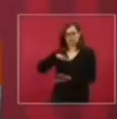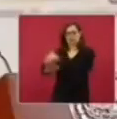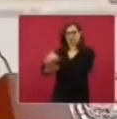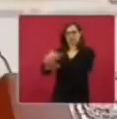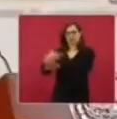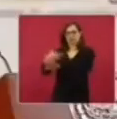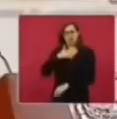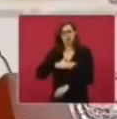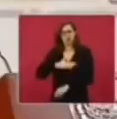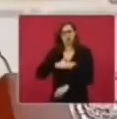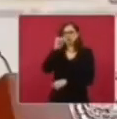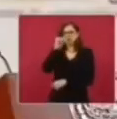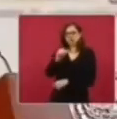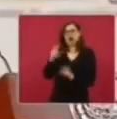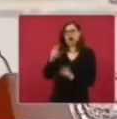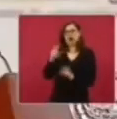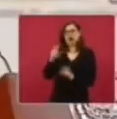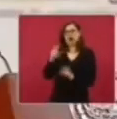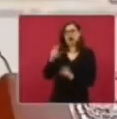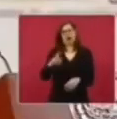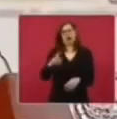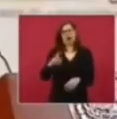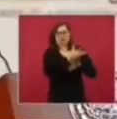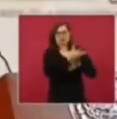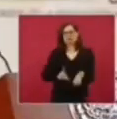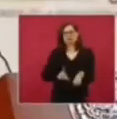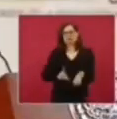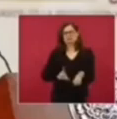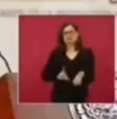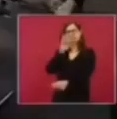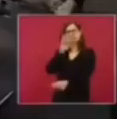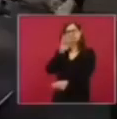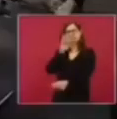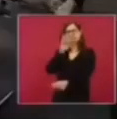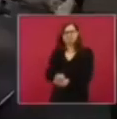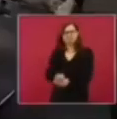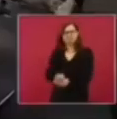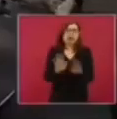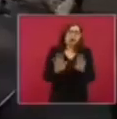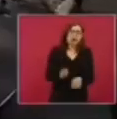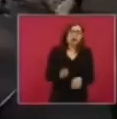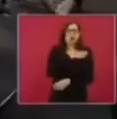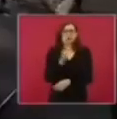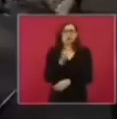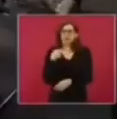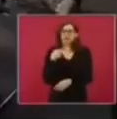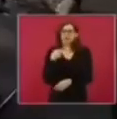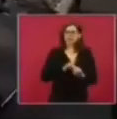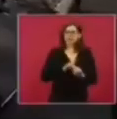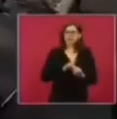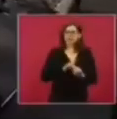te gusta su ácido muy respetuoso y no está protegiendo